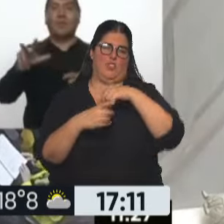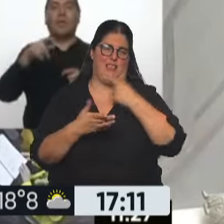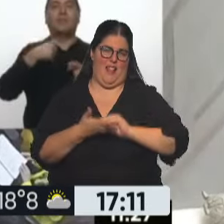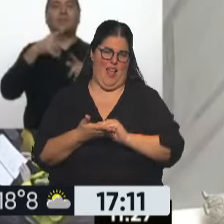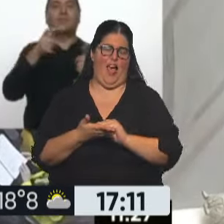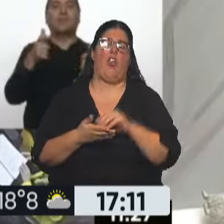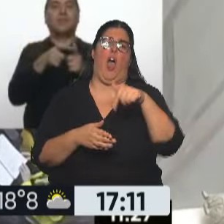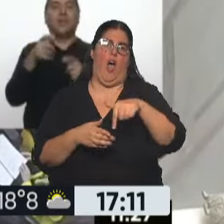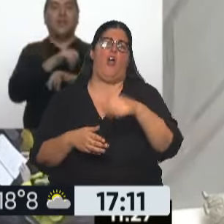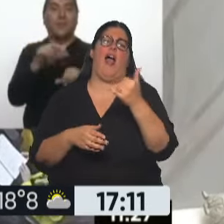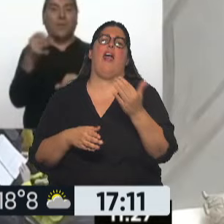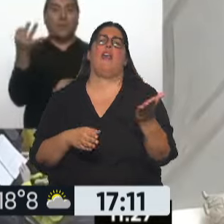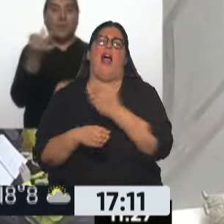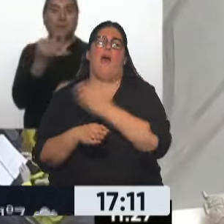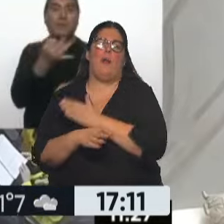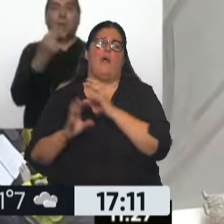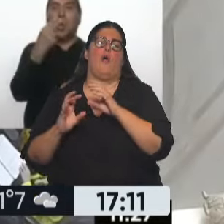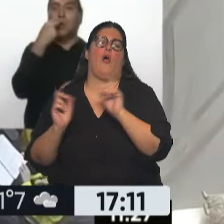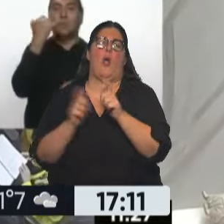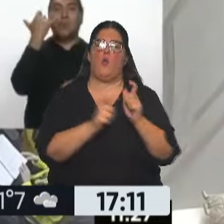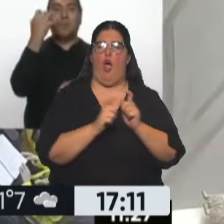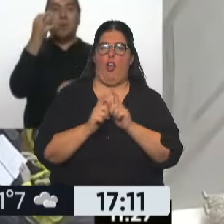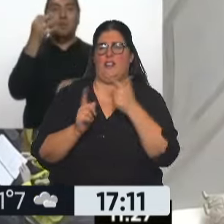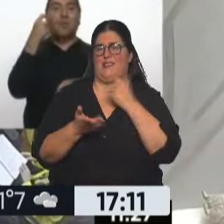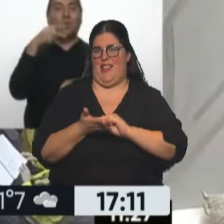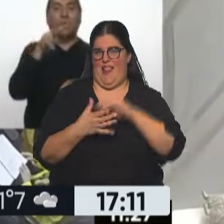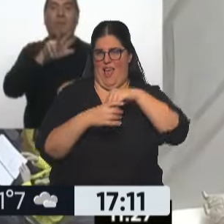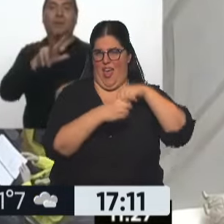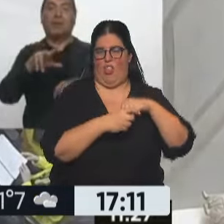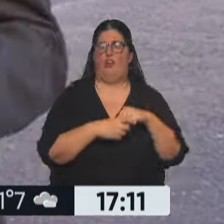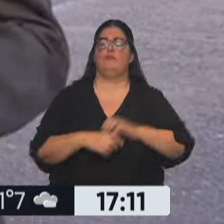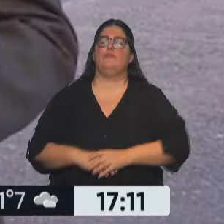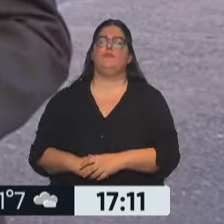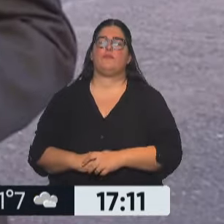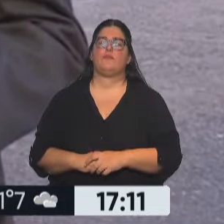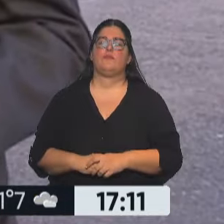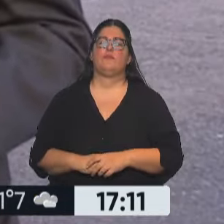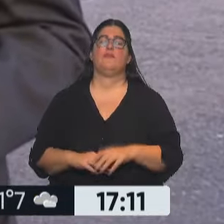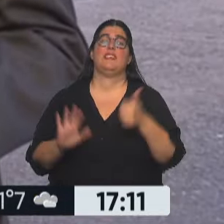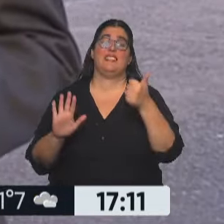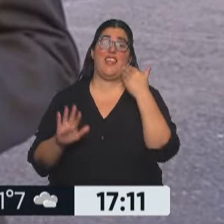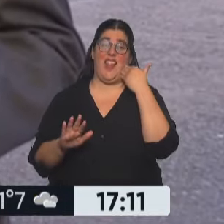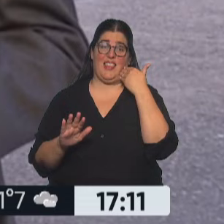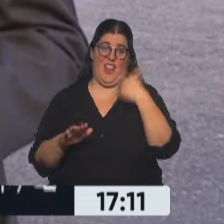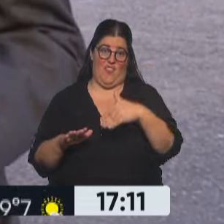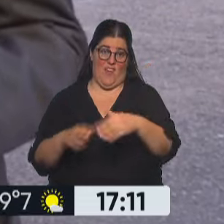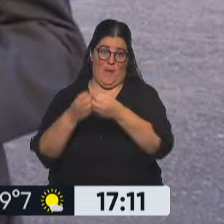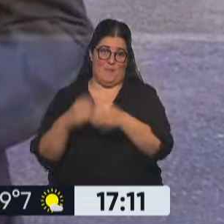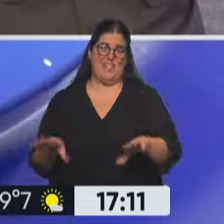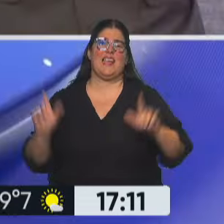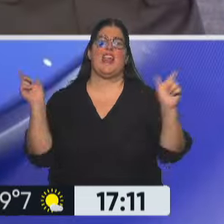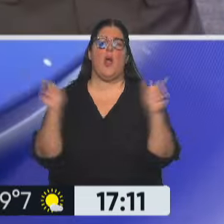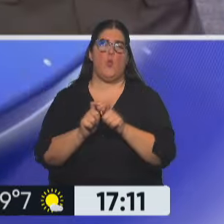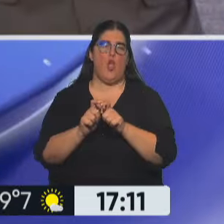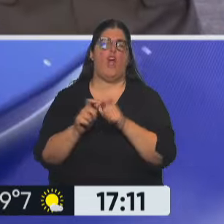previas al debate en la Cámara Alta. Está Gabriel Gamarra en el lugar. A las 18 horas va a comenzar una reunión